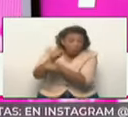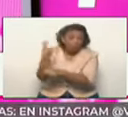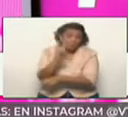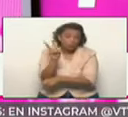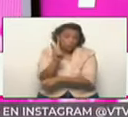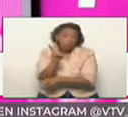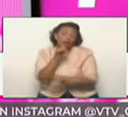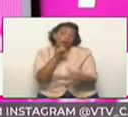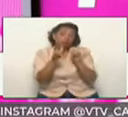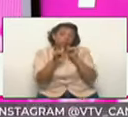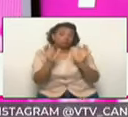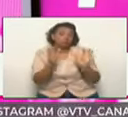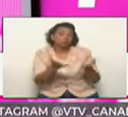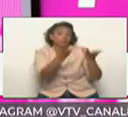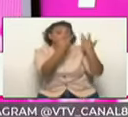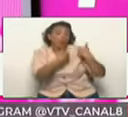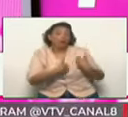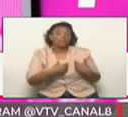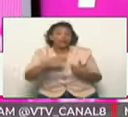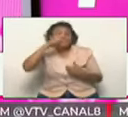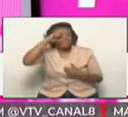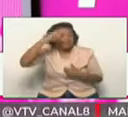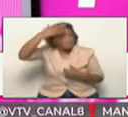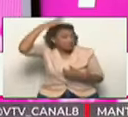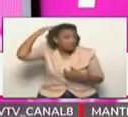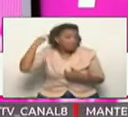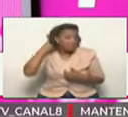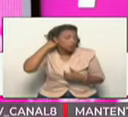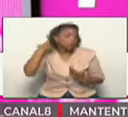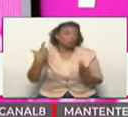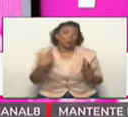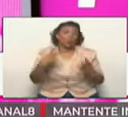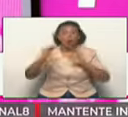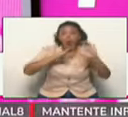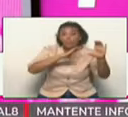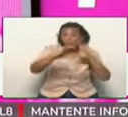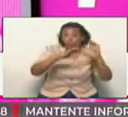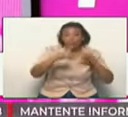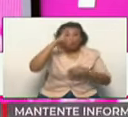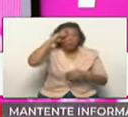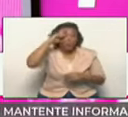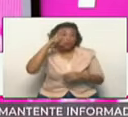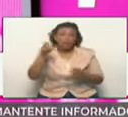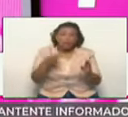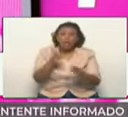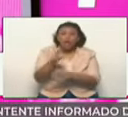informaba Freddy Ñáñez, nuestro ministro, que también contra la Ruta de la Seda.